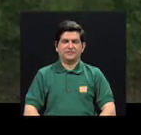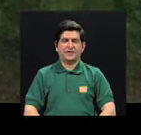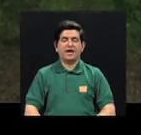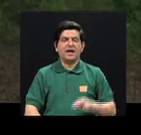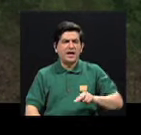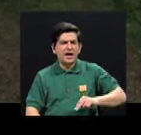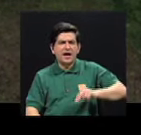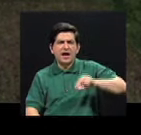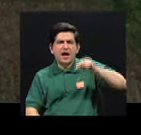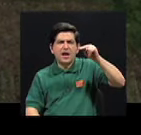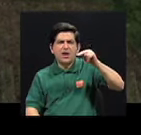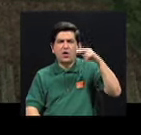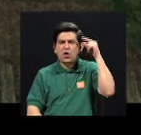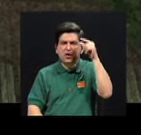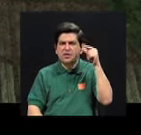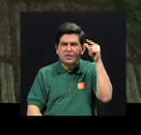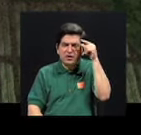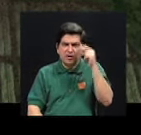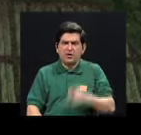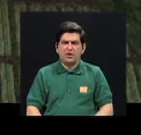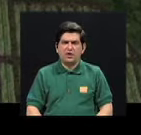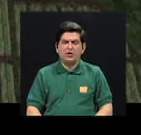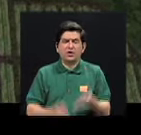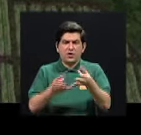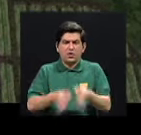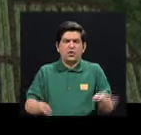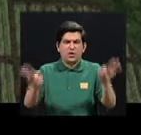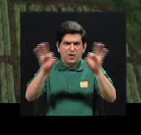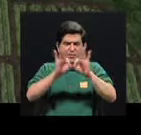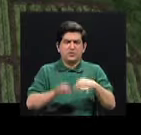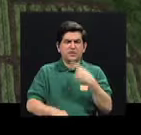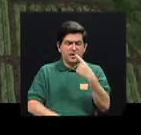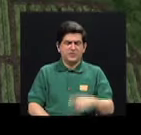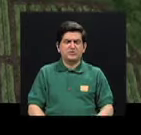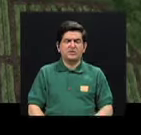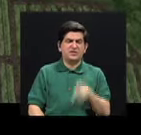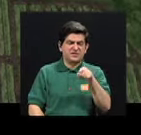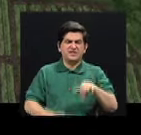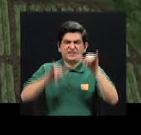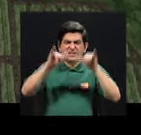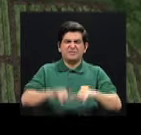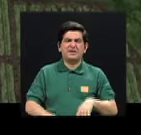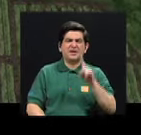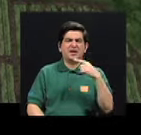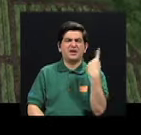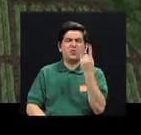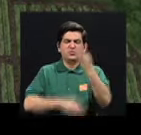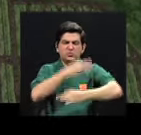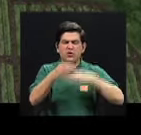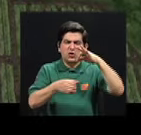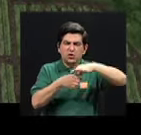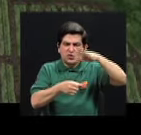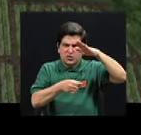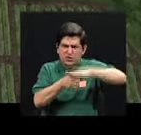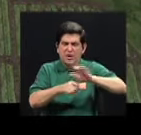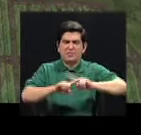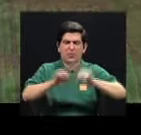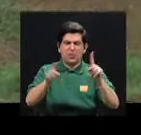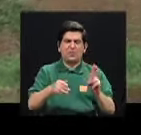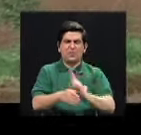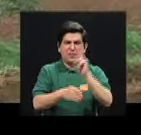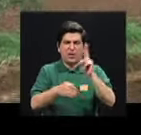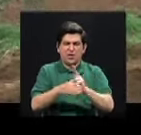En el hoy de la zona norte, pues obviamente es destacar la consolidación de los monocultivos, pero monocultivos que